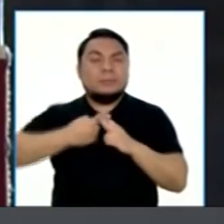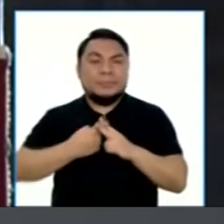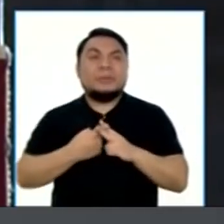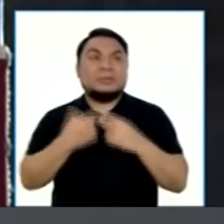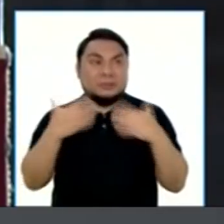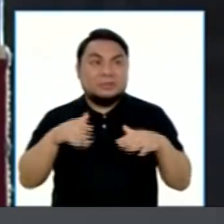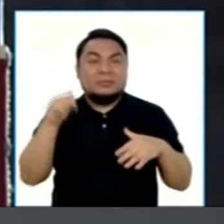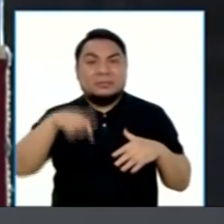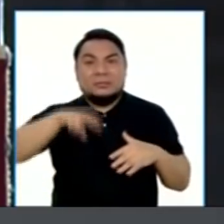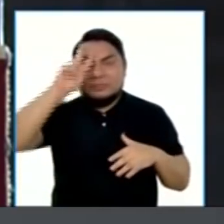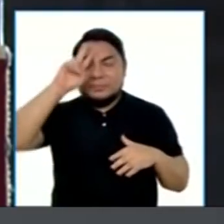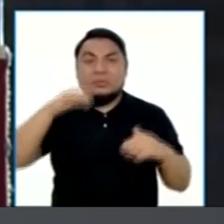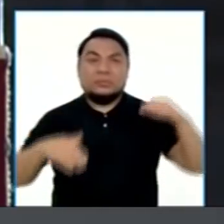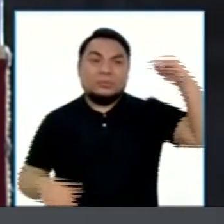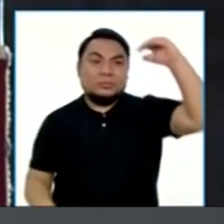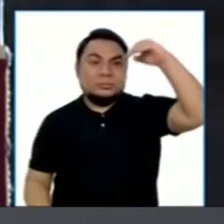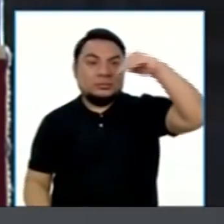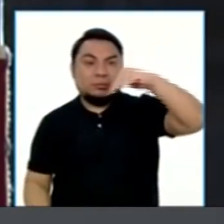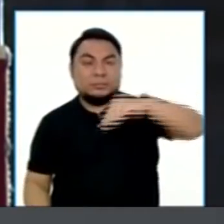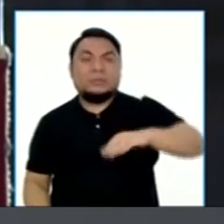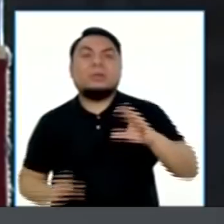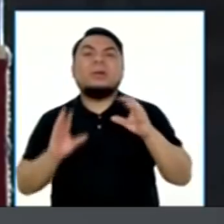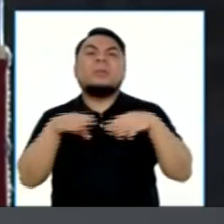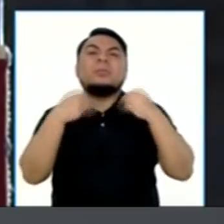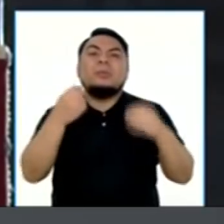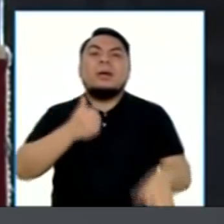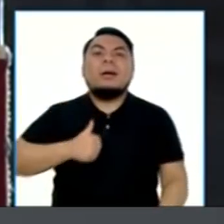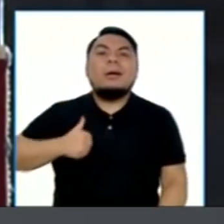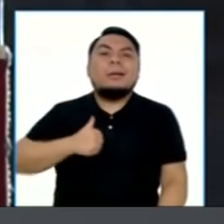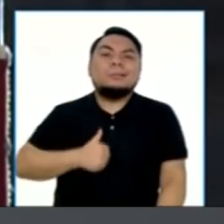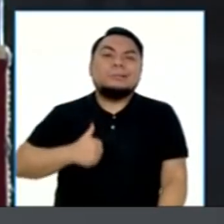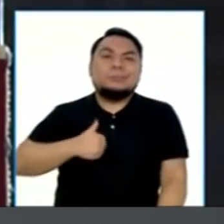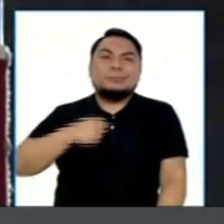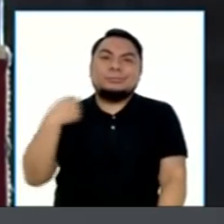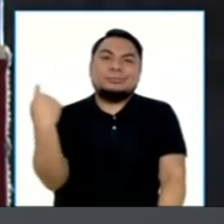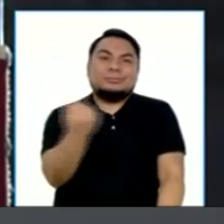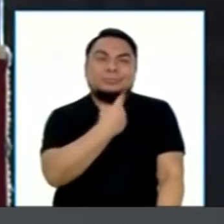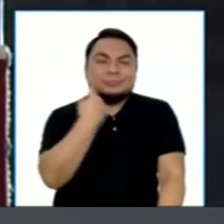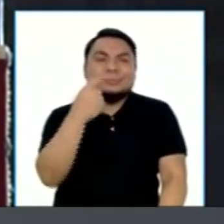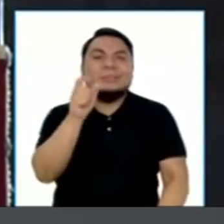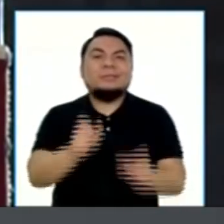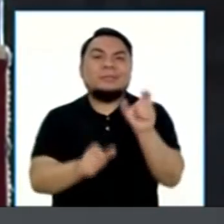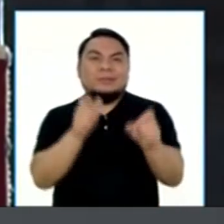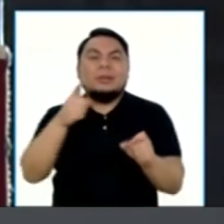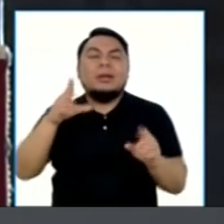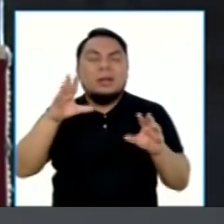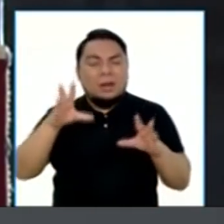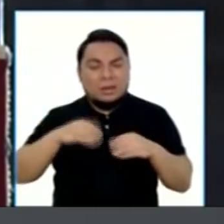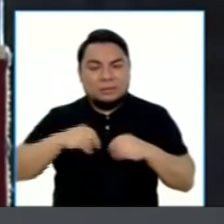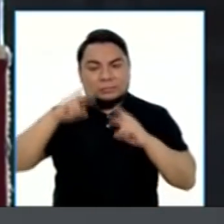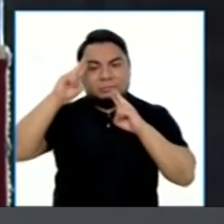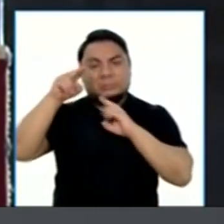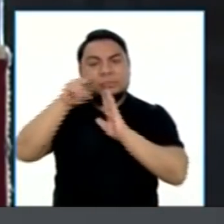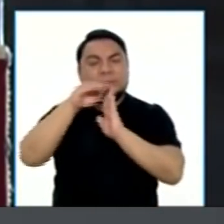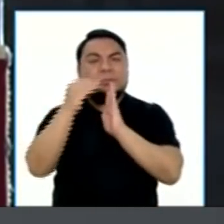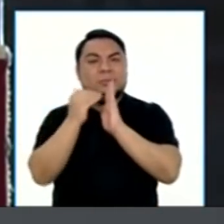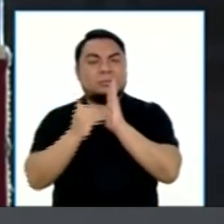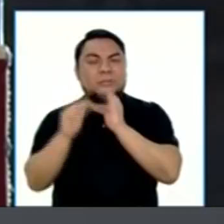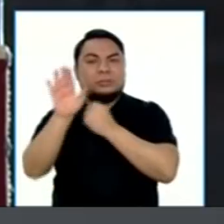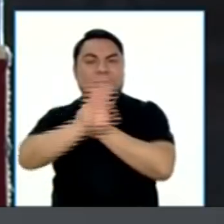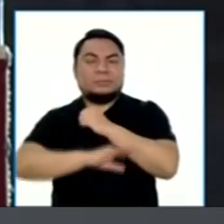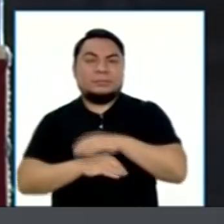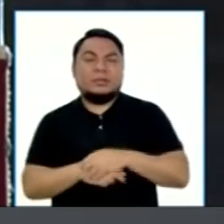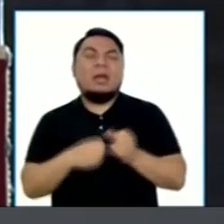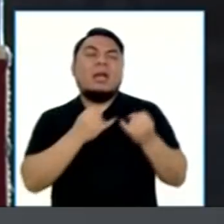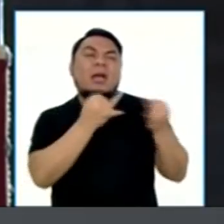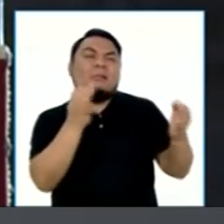disminuir, por un lado, por la actitud de la mayor parte de la población que está siguiendo las medidas. Algunas personas son